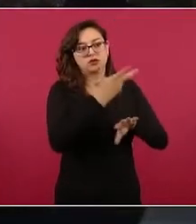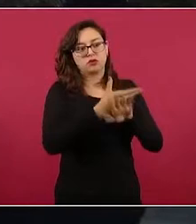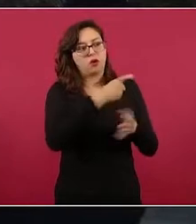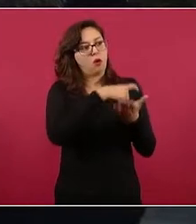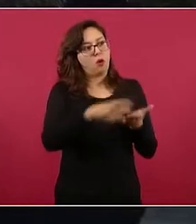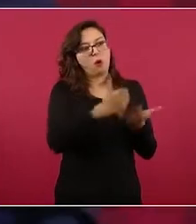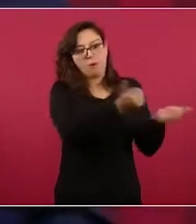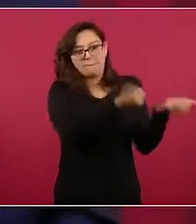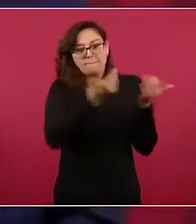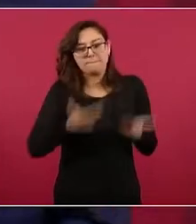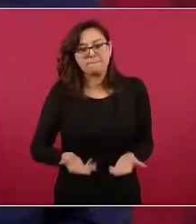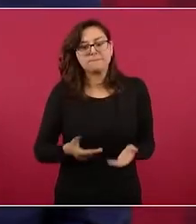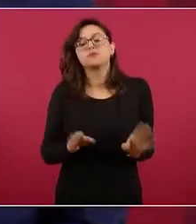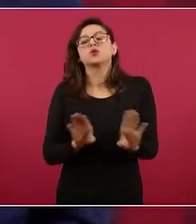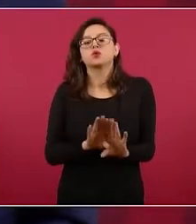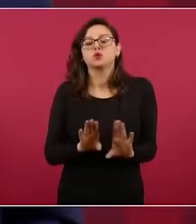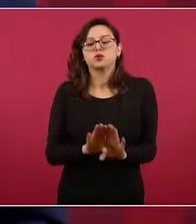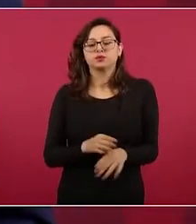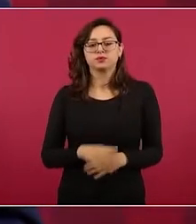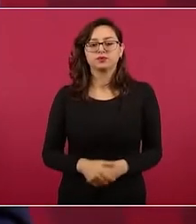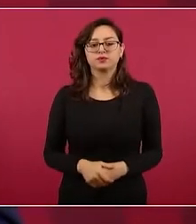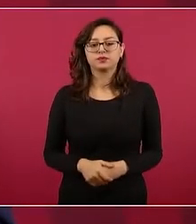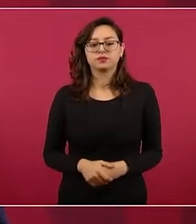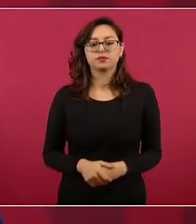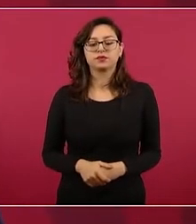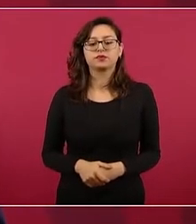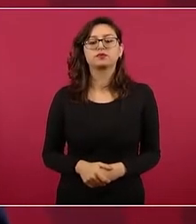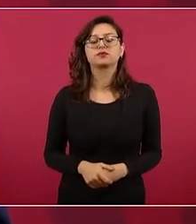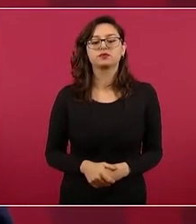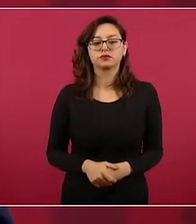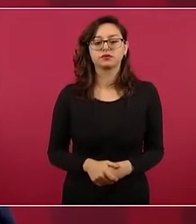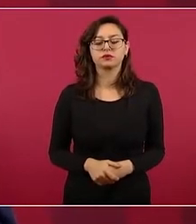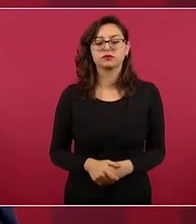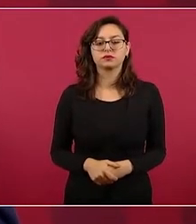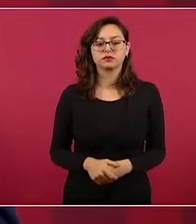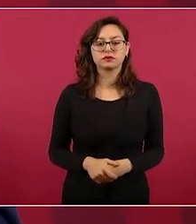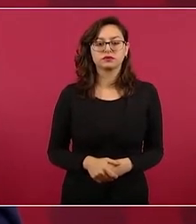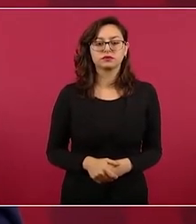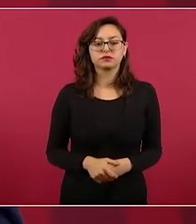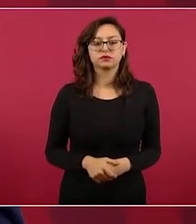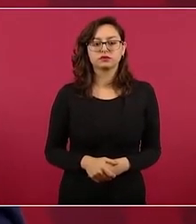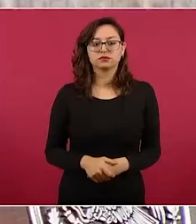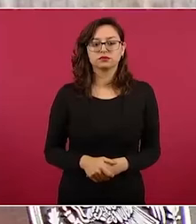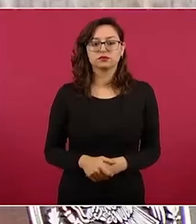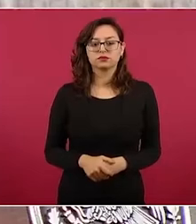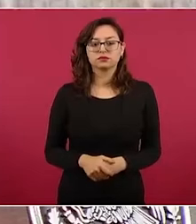Bueno, estamos atendiendo el tema de